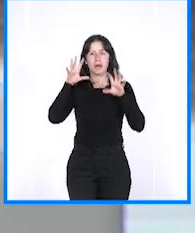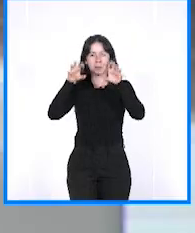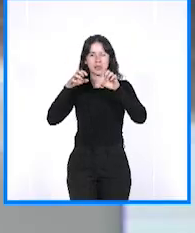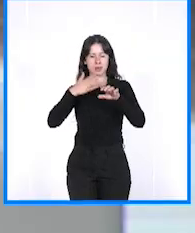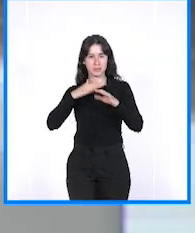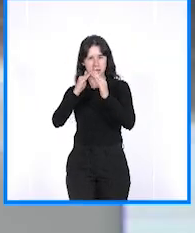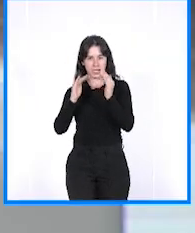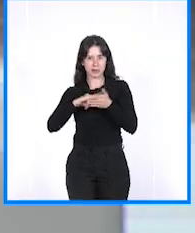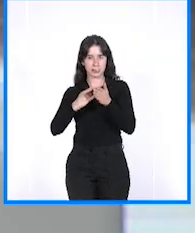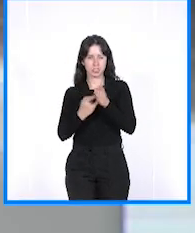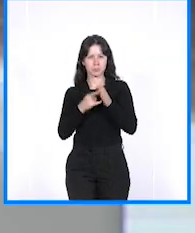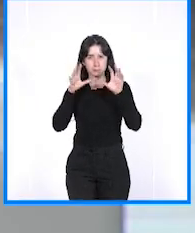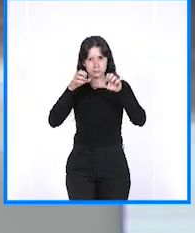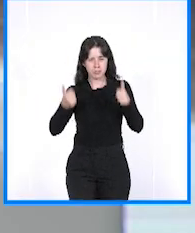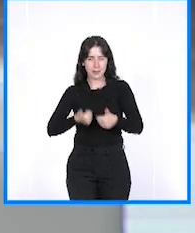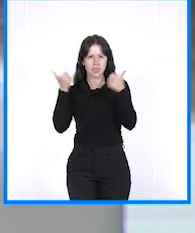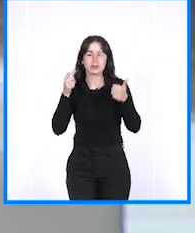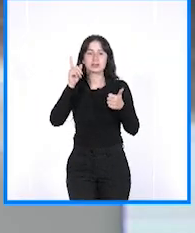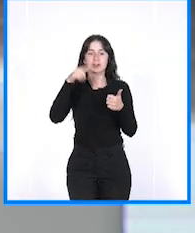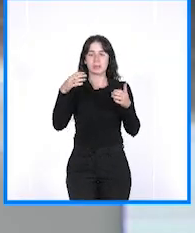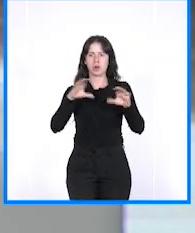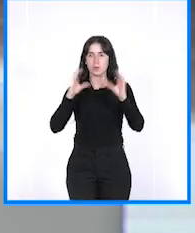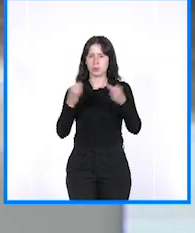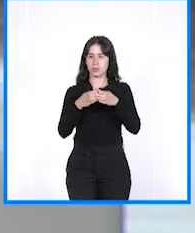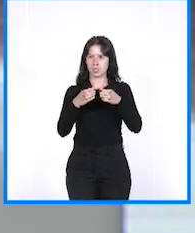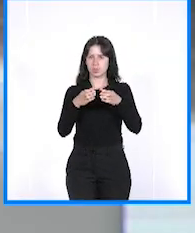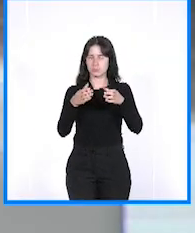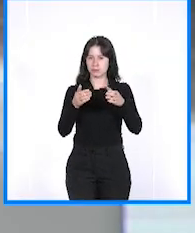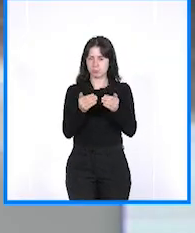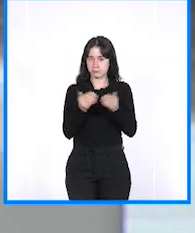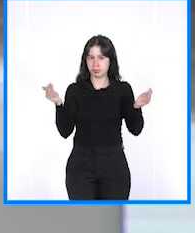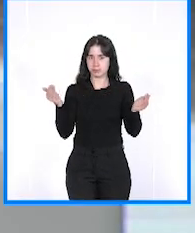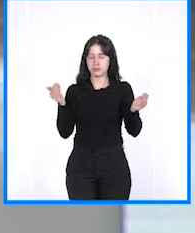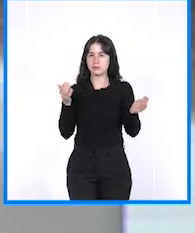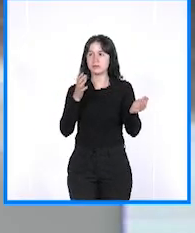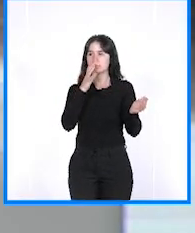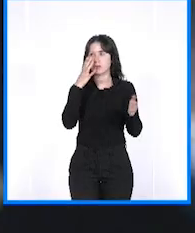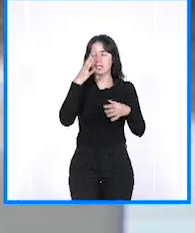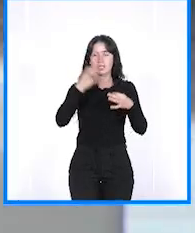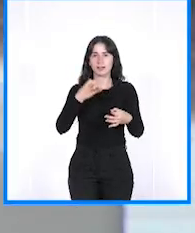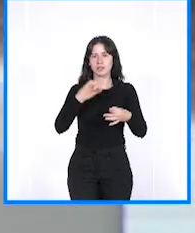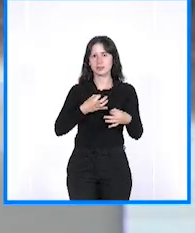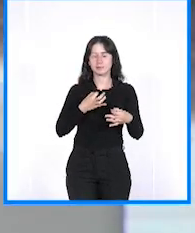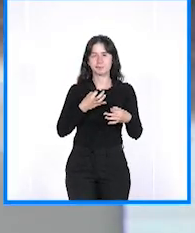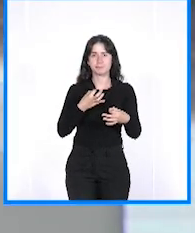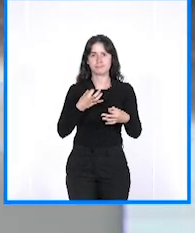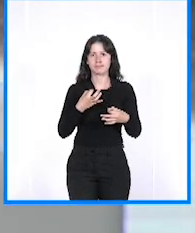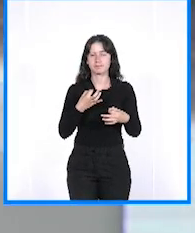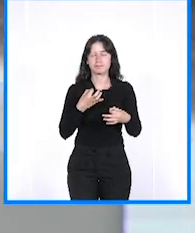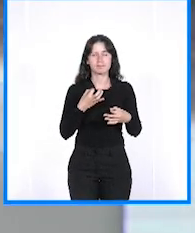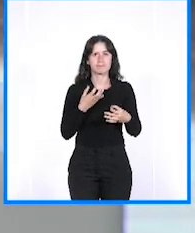eh abrirse a la comunidad y y sobre todo porque al final es una realidad eh que es que